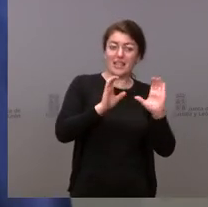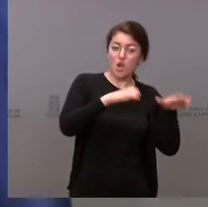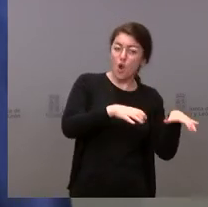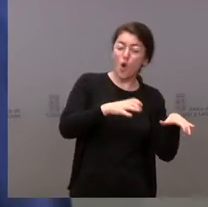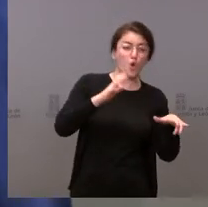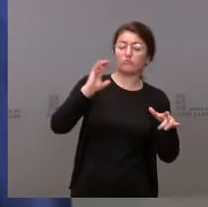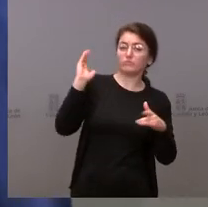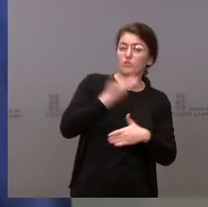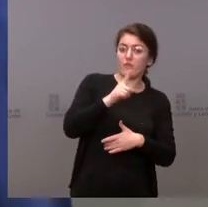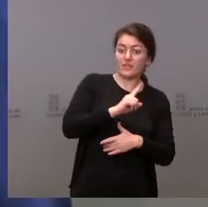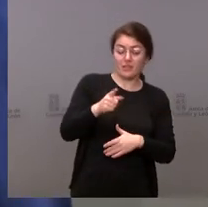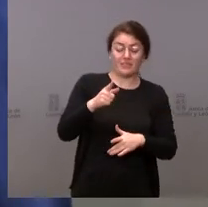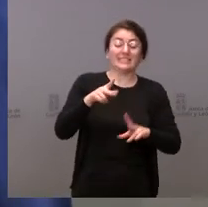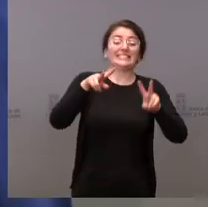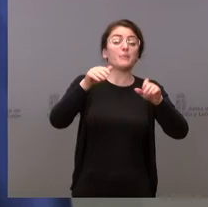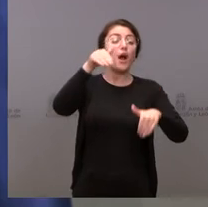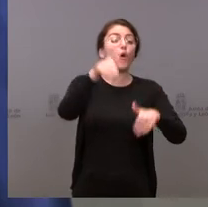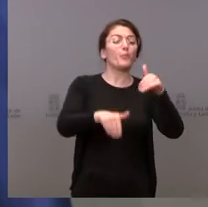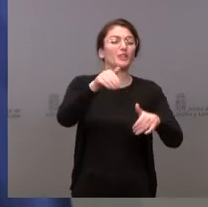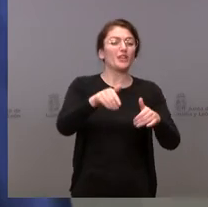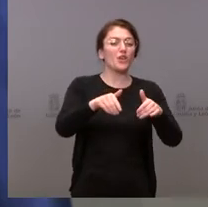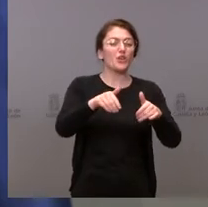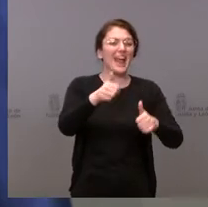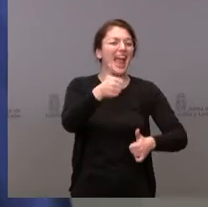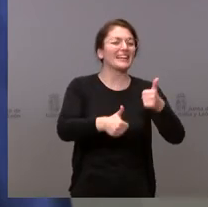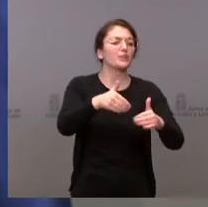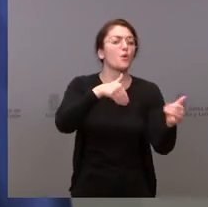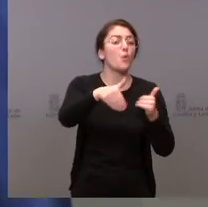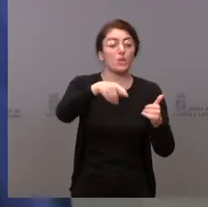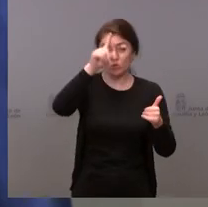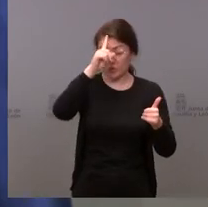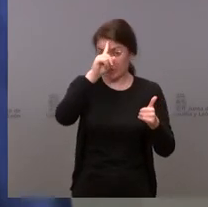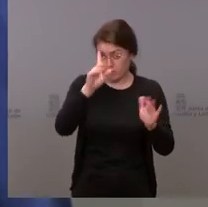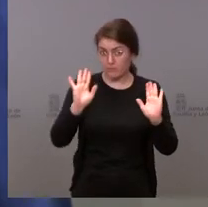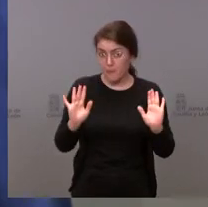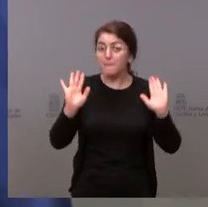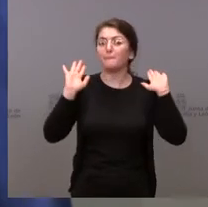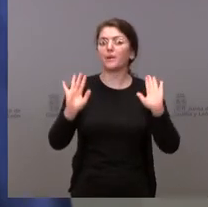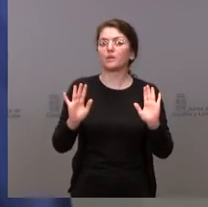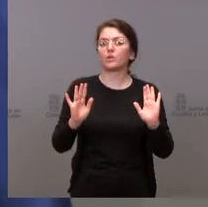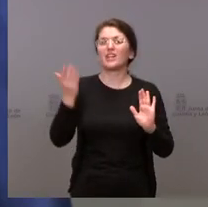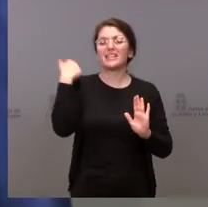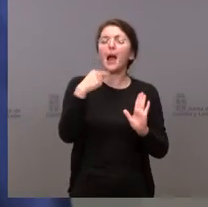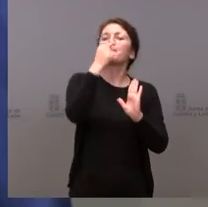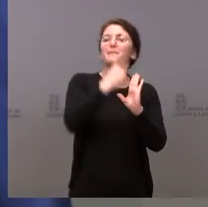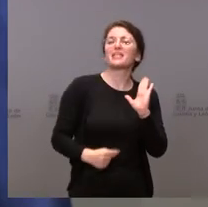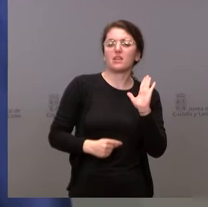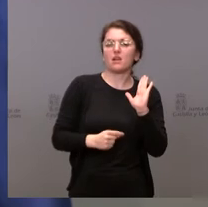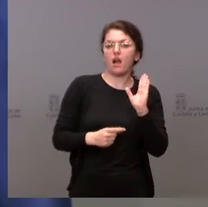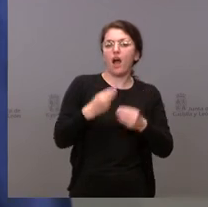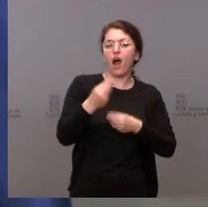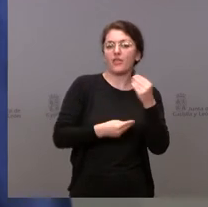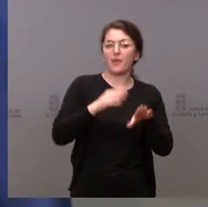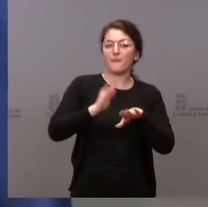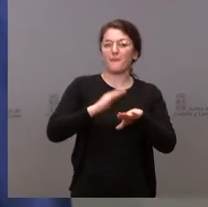cuándo va a ser el examen de posiciones si le quiero decir que en alguna medida sí que hemos tomado algunas medidas para evitar algunos de estos perjuicios